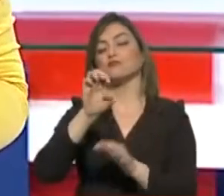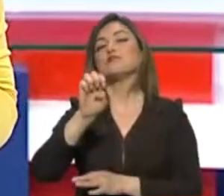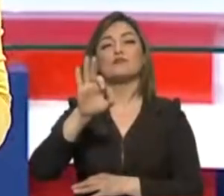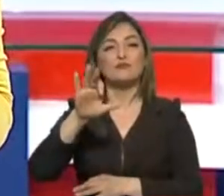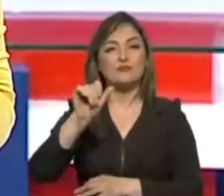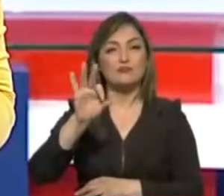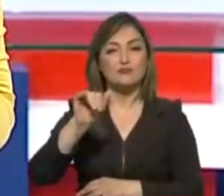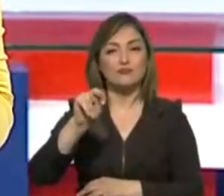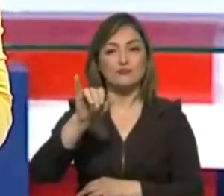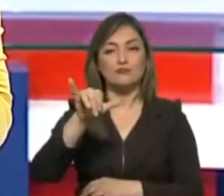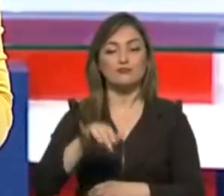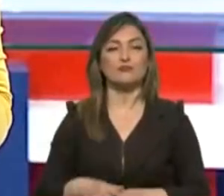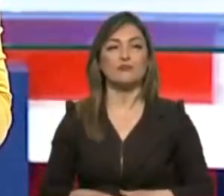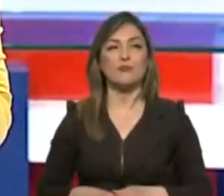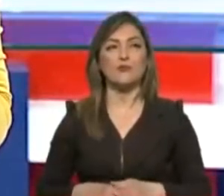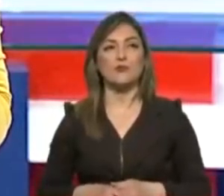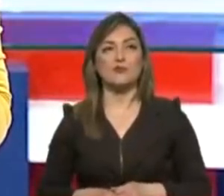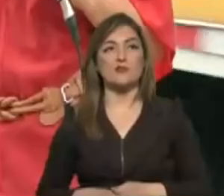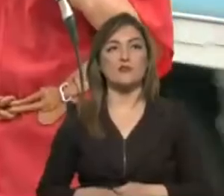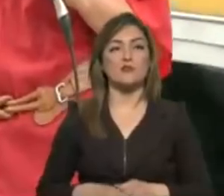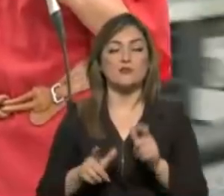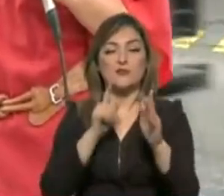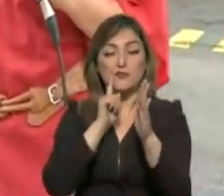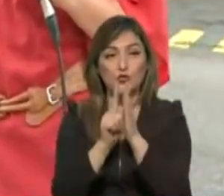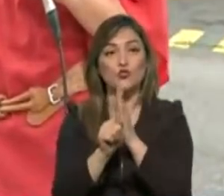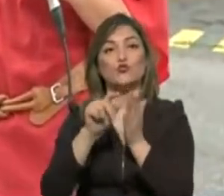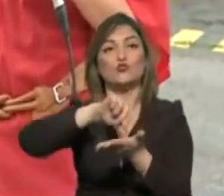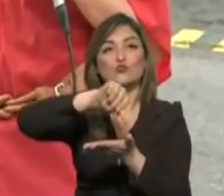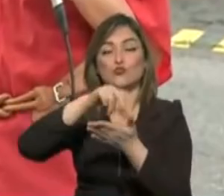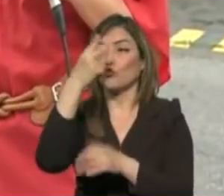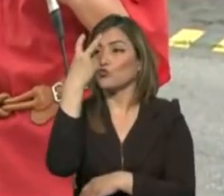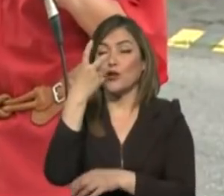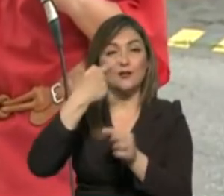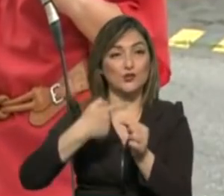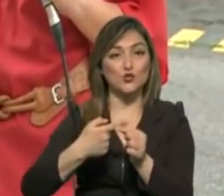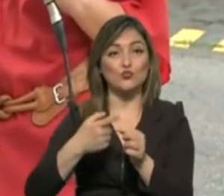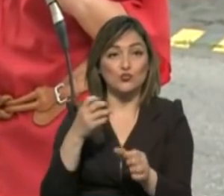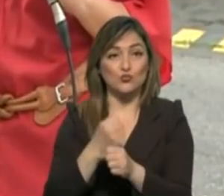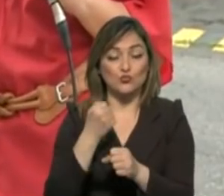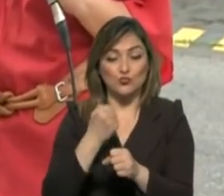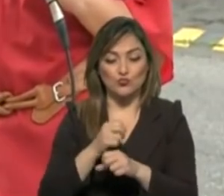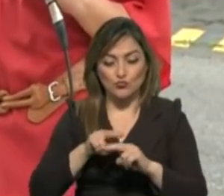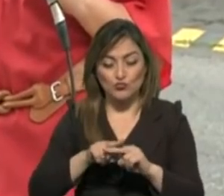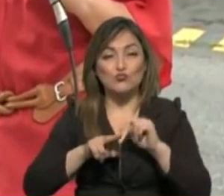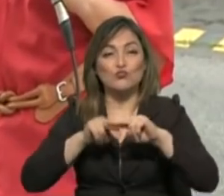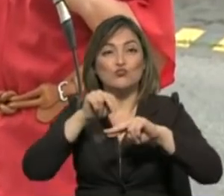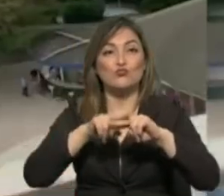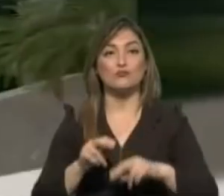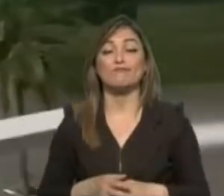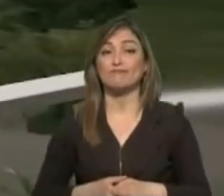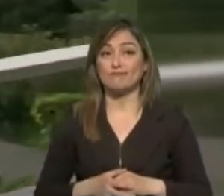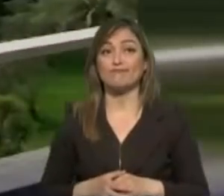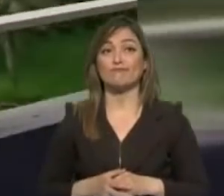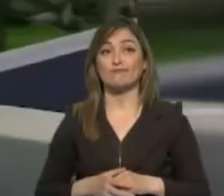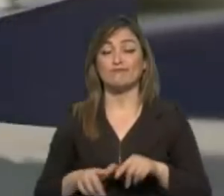Paz informa. Denuncias ciudadanas alertaron de que aquí en el Hotel Quito se estarían realizando modificaciones, a pesar de que